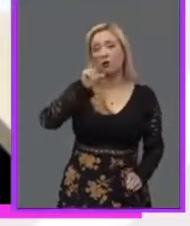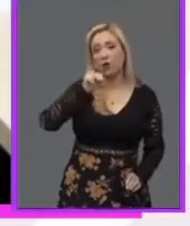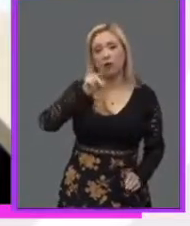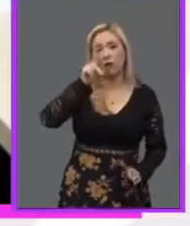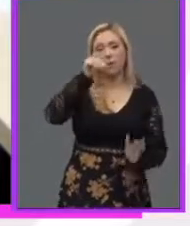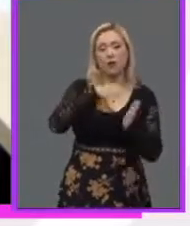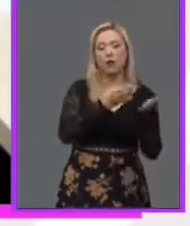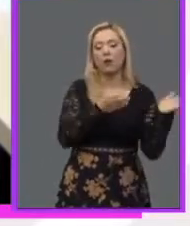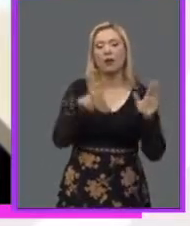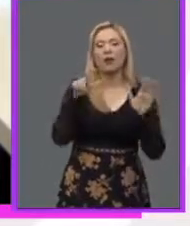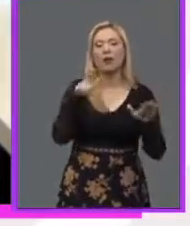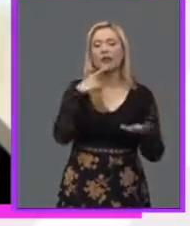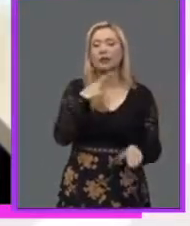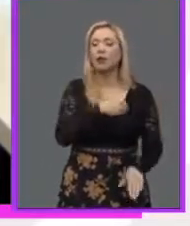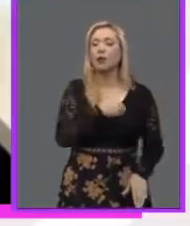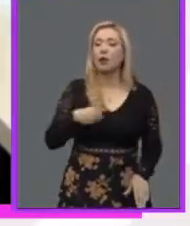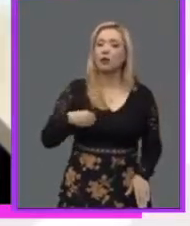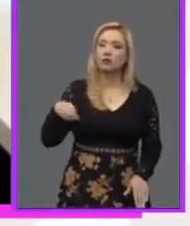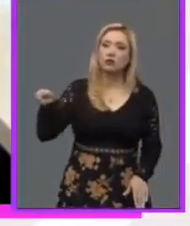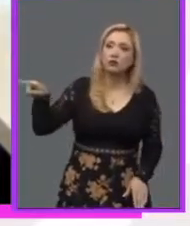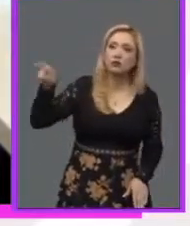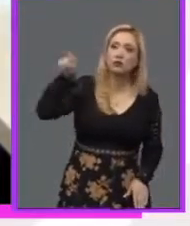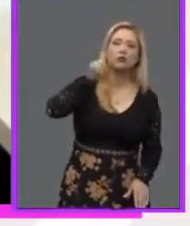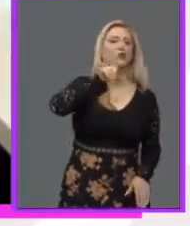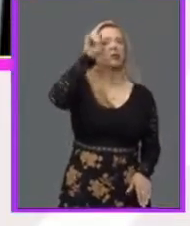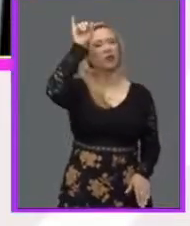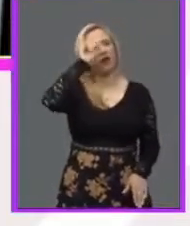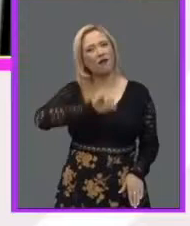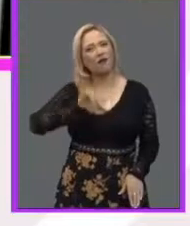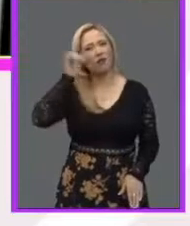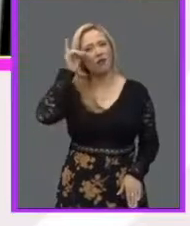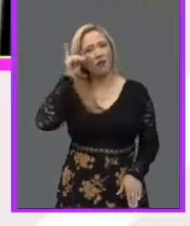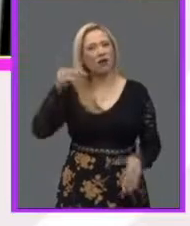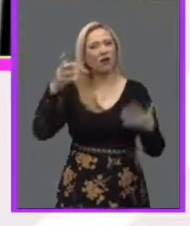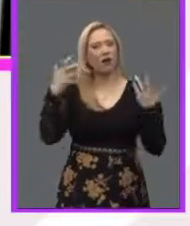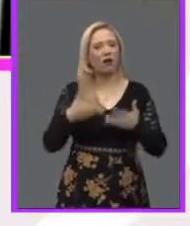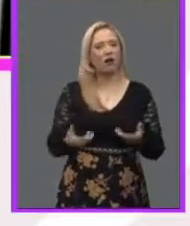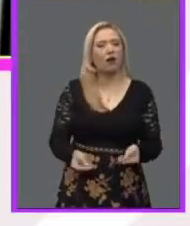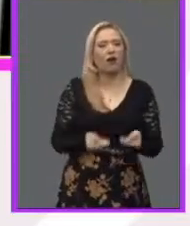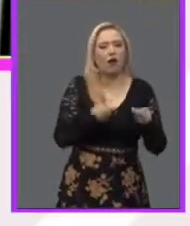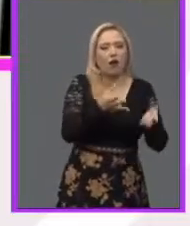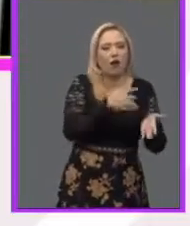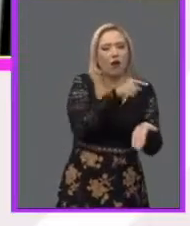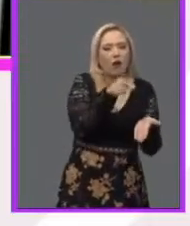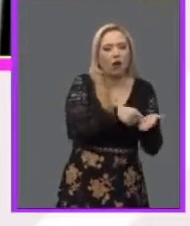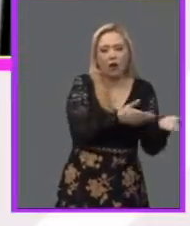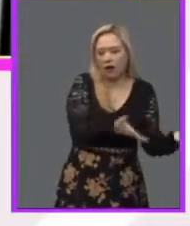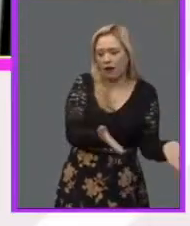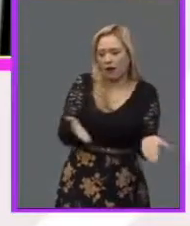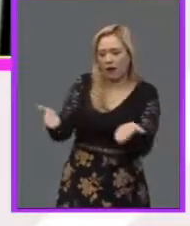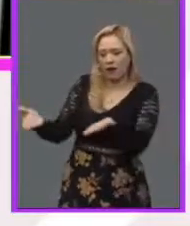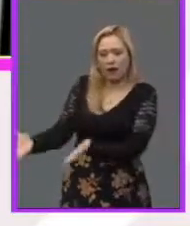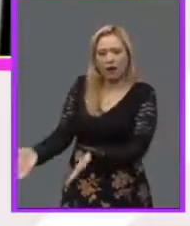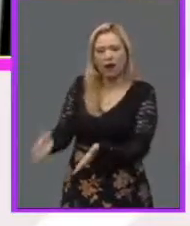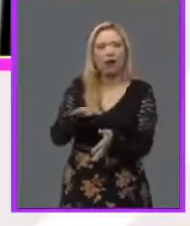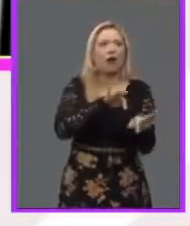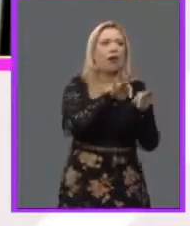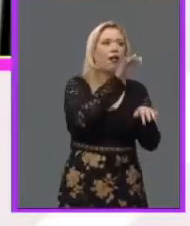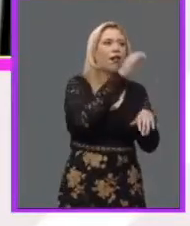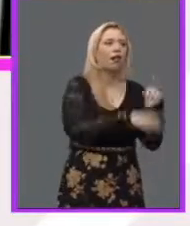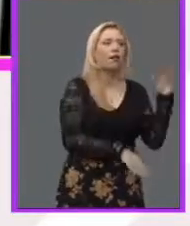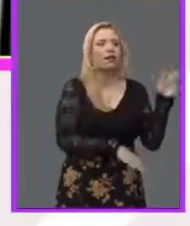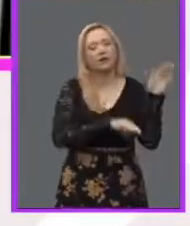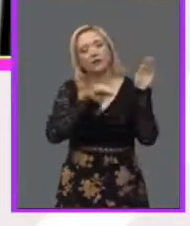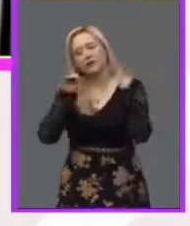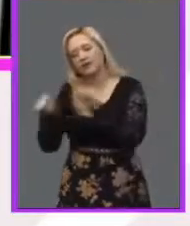lo que estaba era la obligación de los patrones de dar habitaciones dignas a sus trabajadores. Y esto era por el contexto